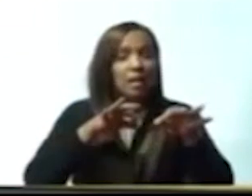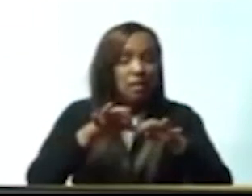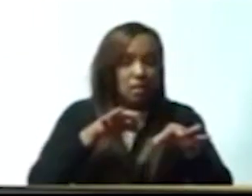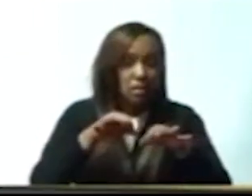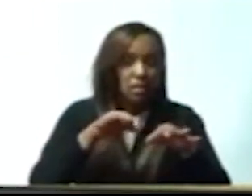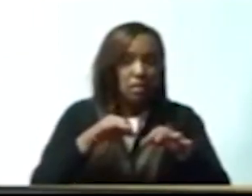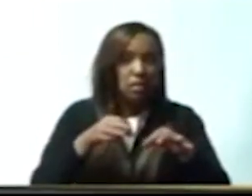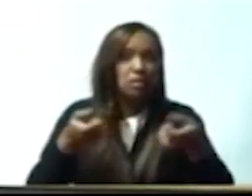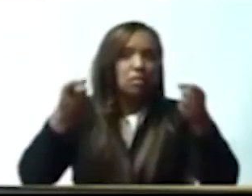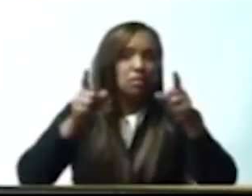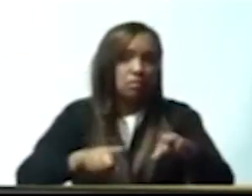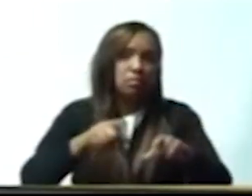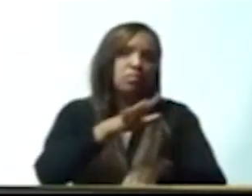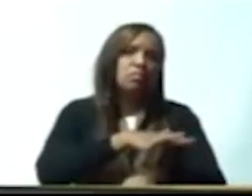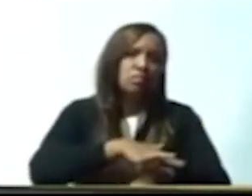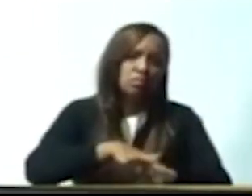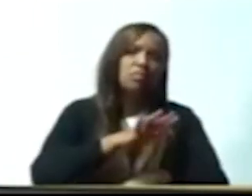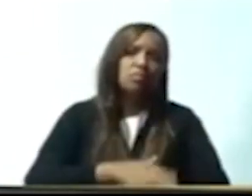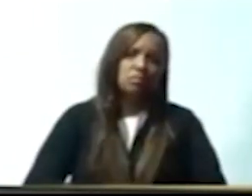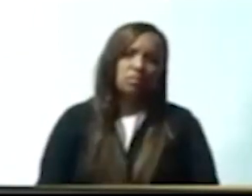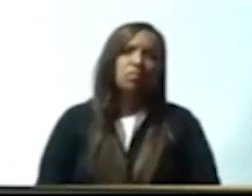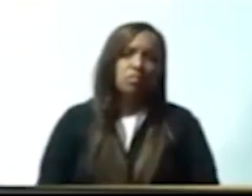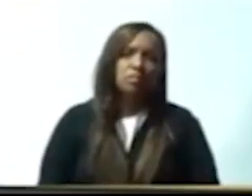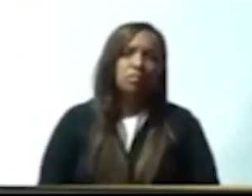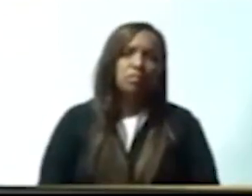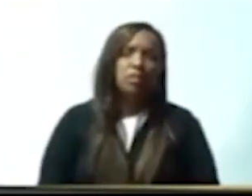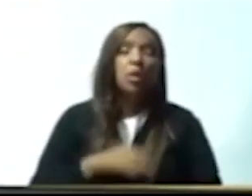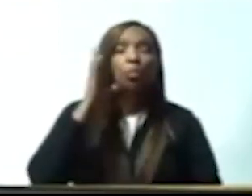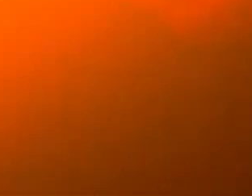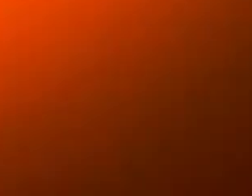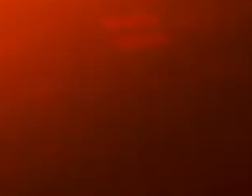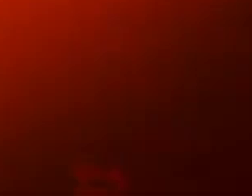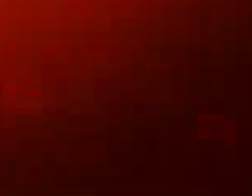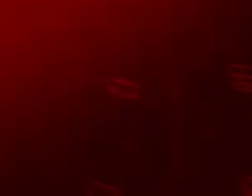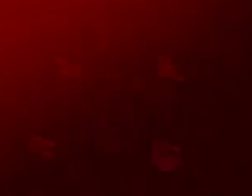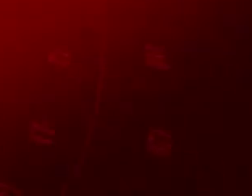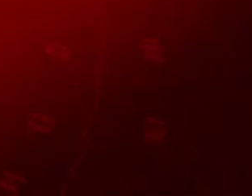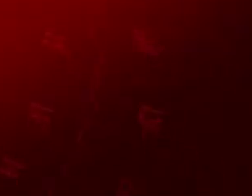hacer con el cuidado y con la preservación de las dunas de la provincia Peravia.